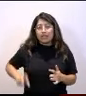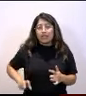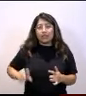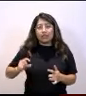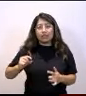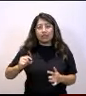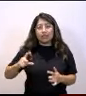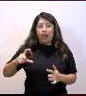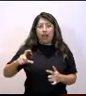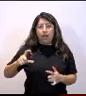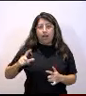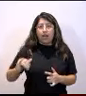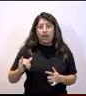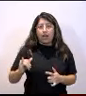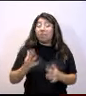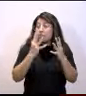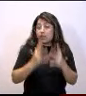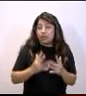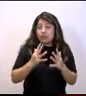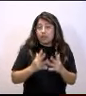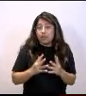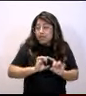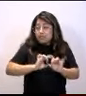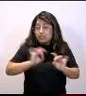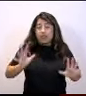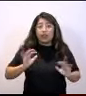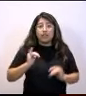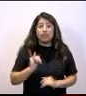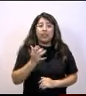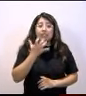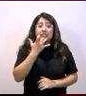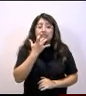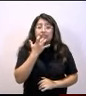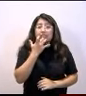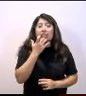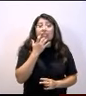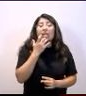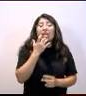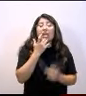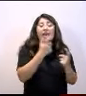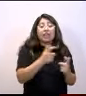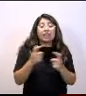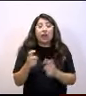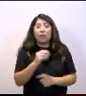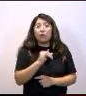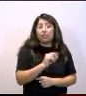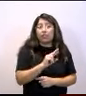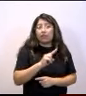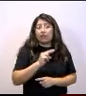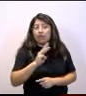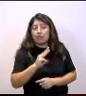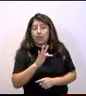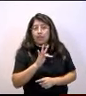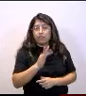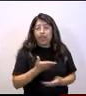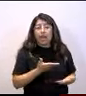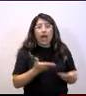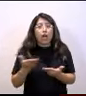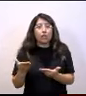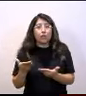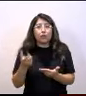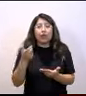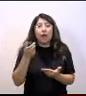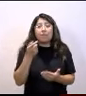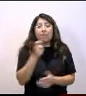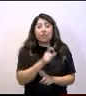presidente, son matemáticas claras. Si la deflactación de los tramos autonómicos beneficia a los